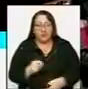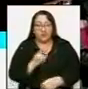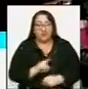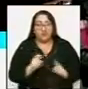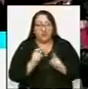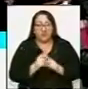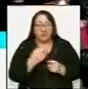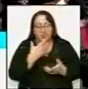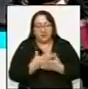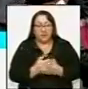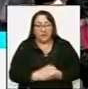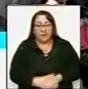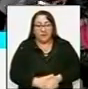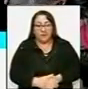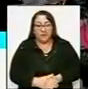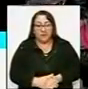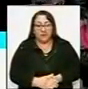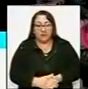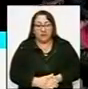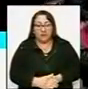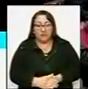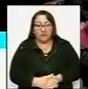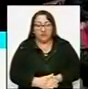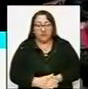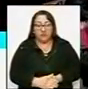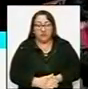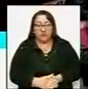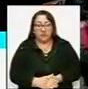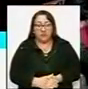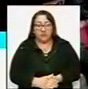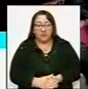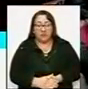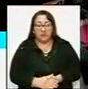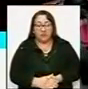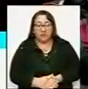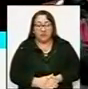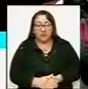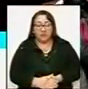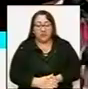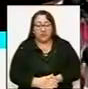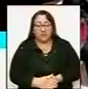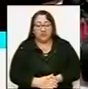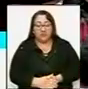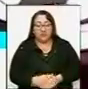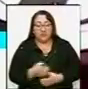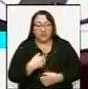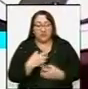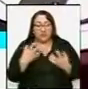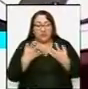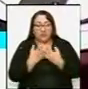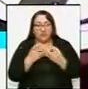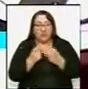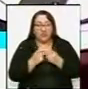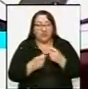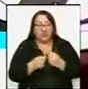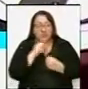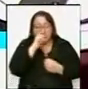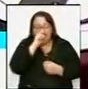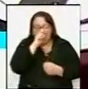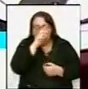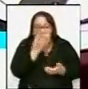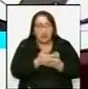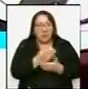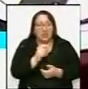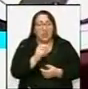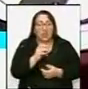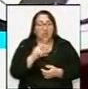¿verdad? Gracias. Yo coincido con la propuesta que ha hecho el congresista